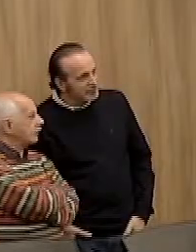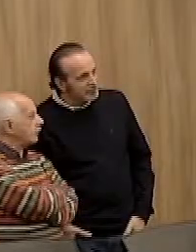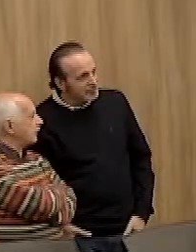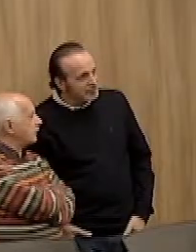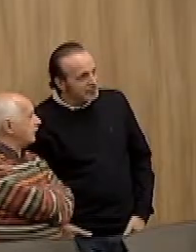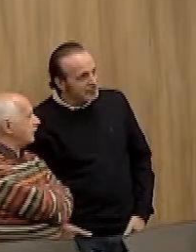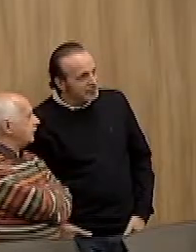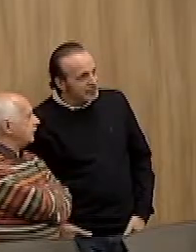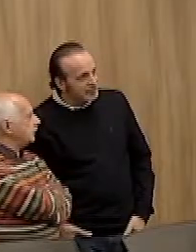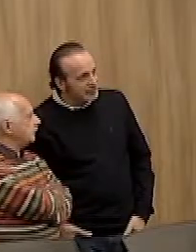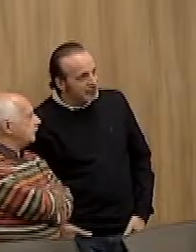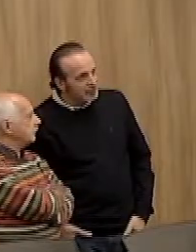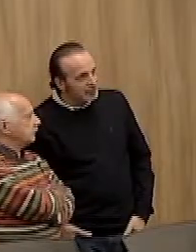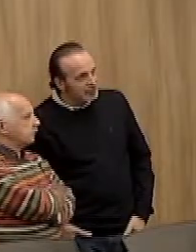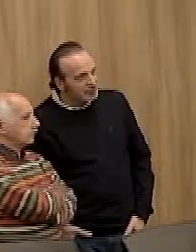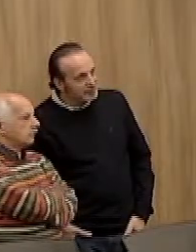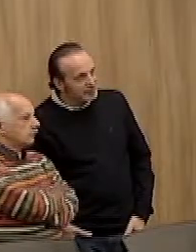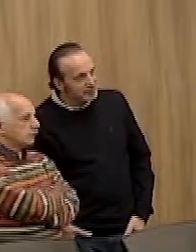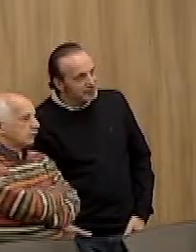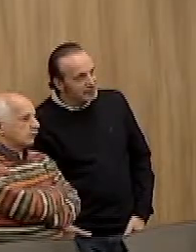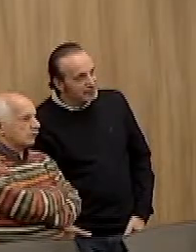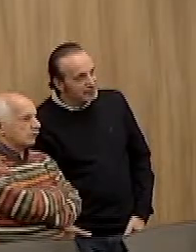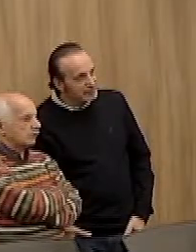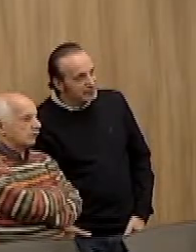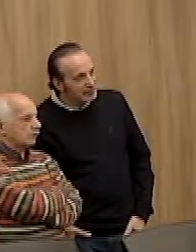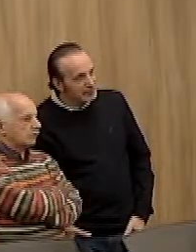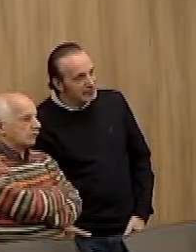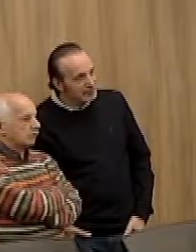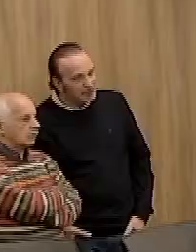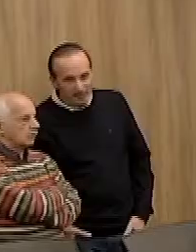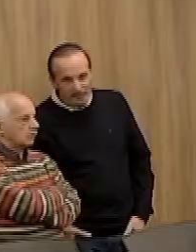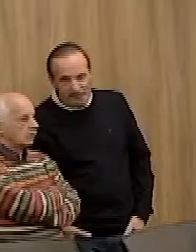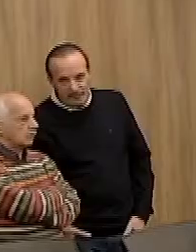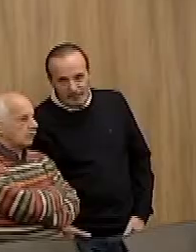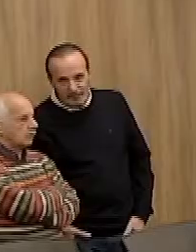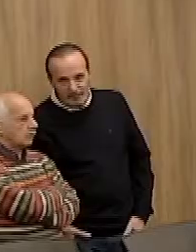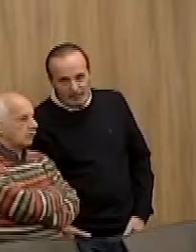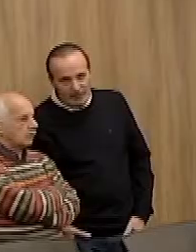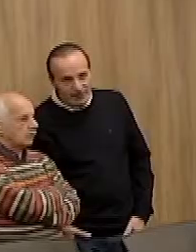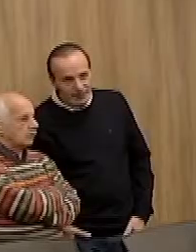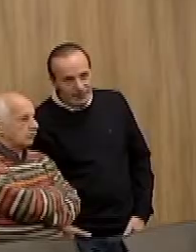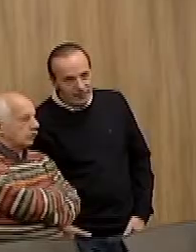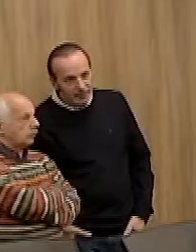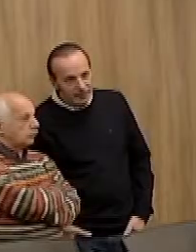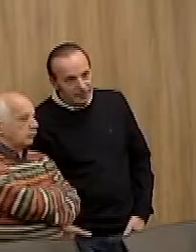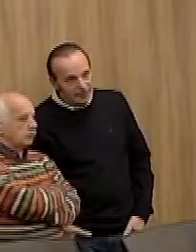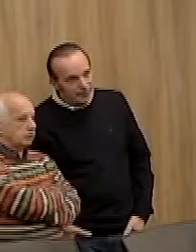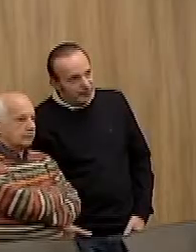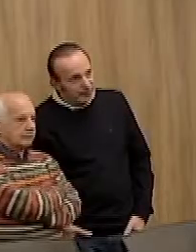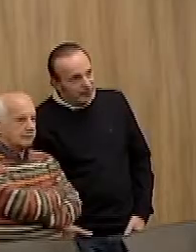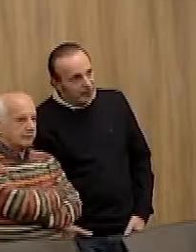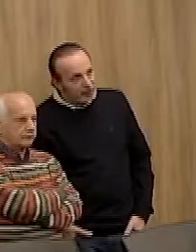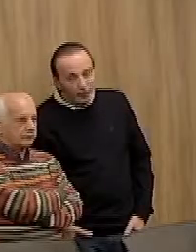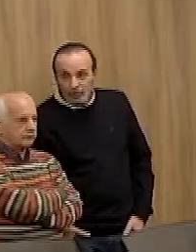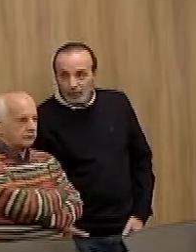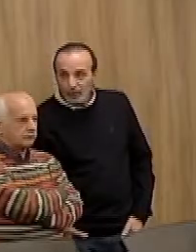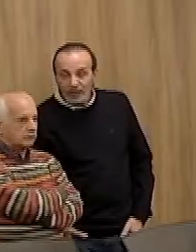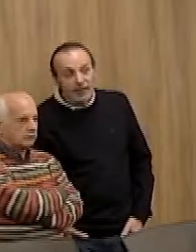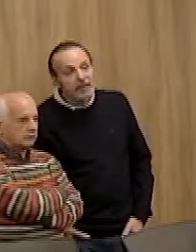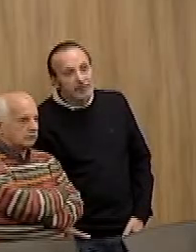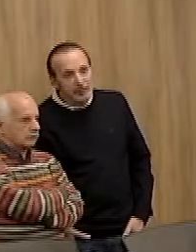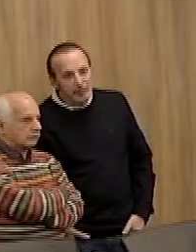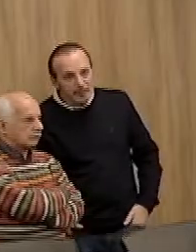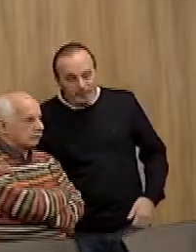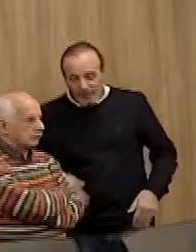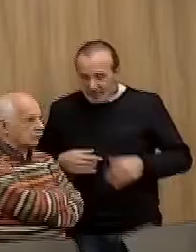junto, por ahora no. Eso es una conversación para el 2027. Claro. Sí, sí. Sí, y no sé, pero bueno,